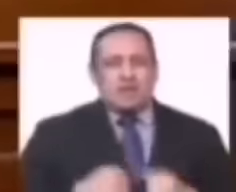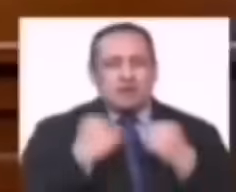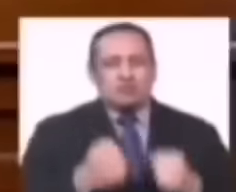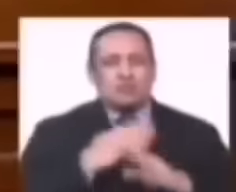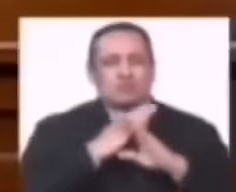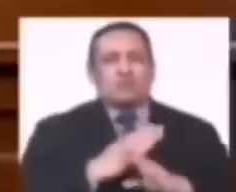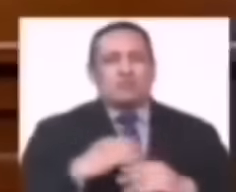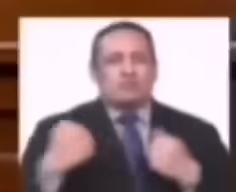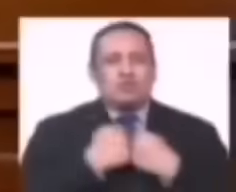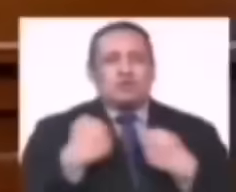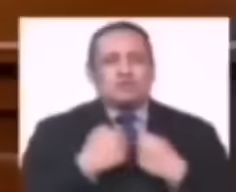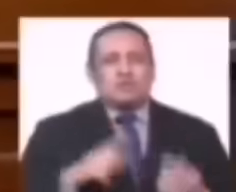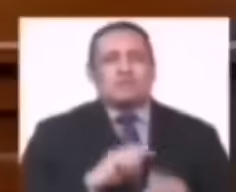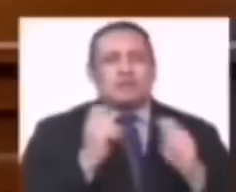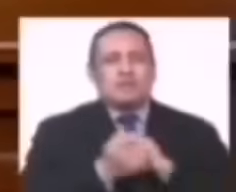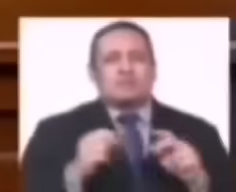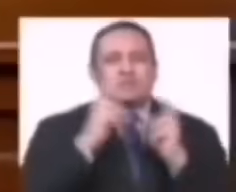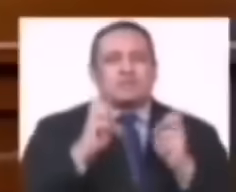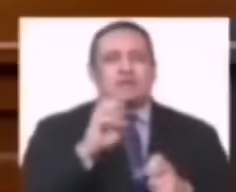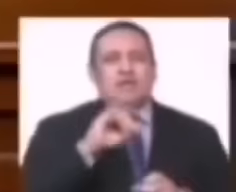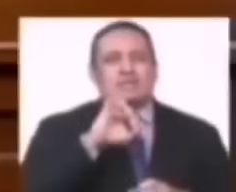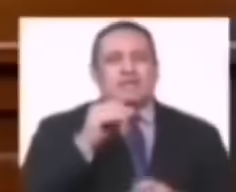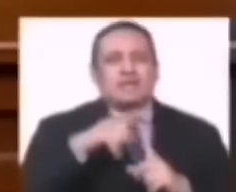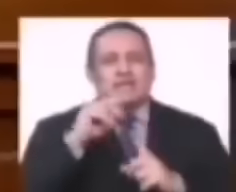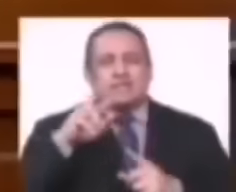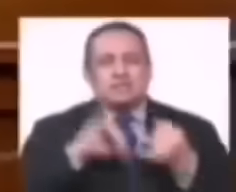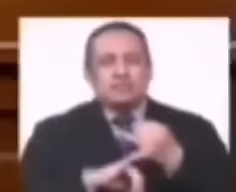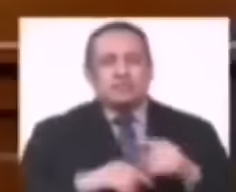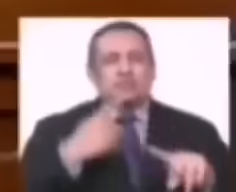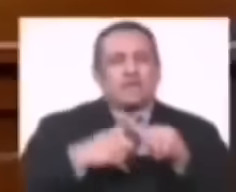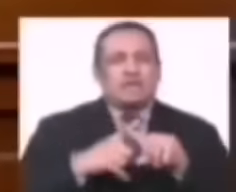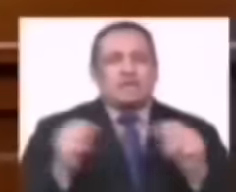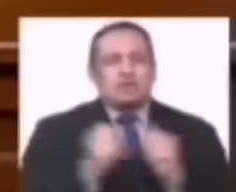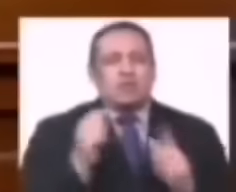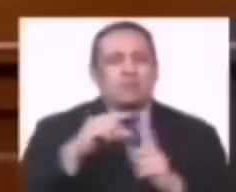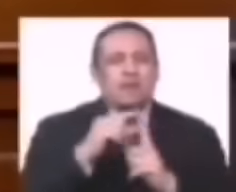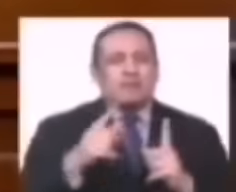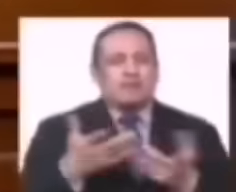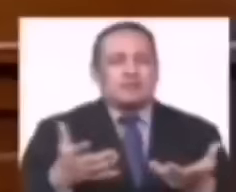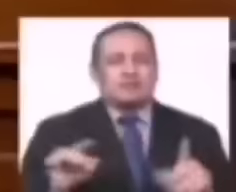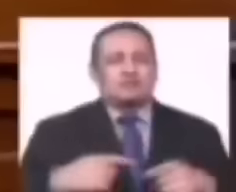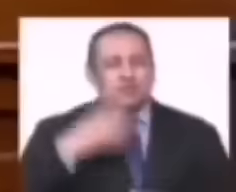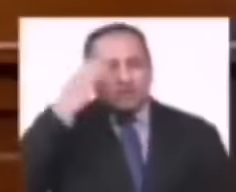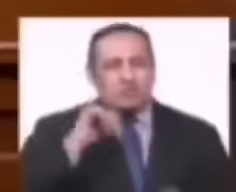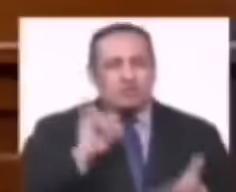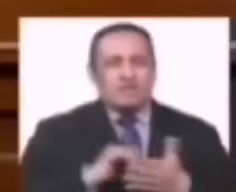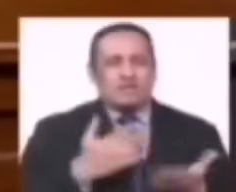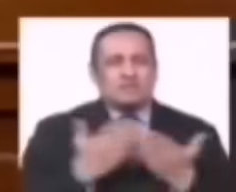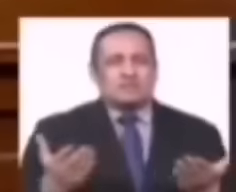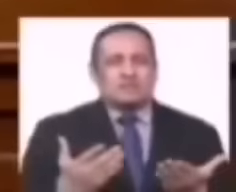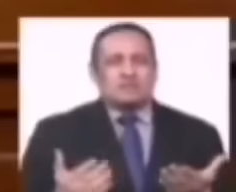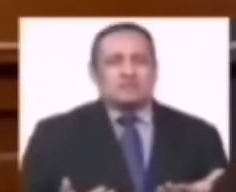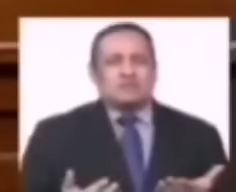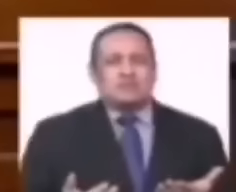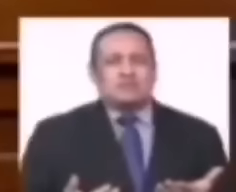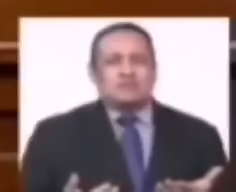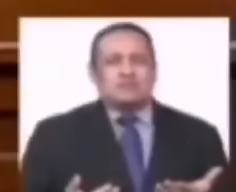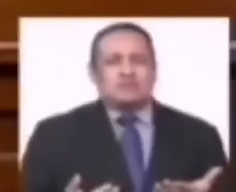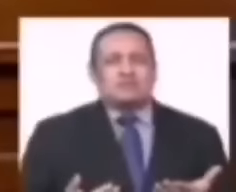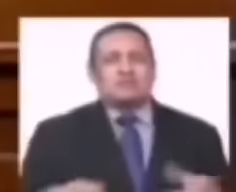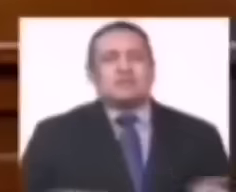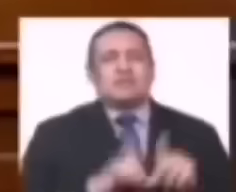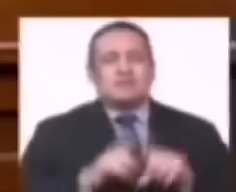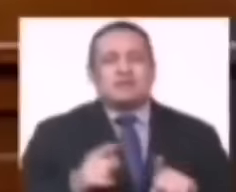violencia, cambiando los adjetivos, poniéndole una X a las palabras. Yo creo que eso, presidente, es